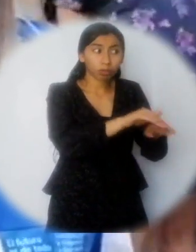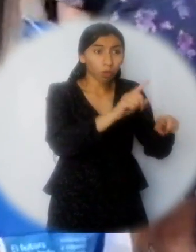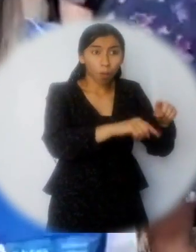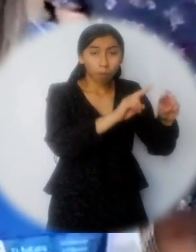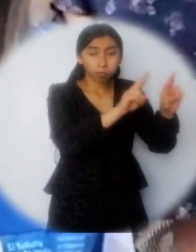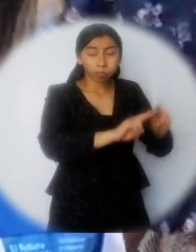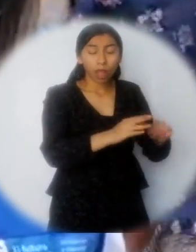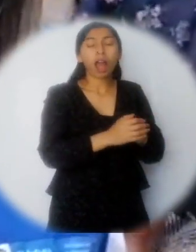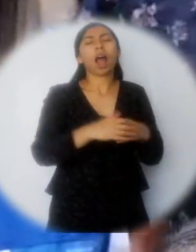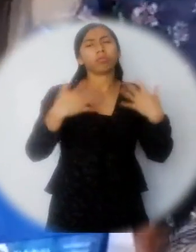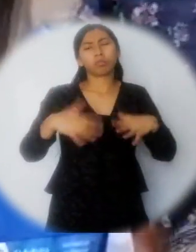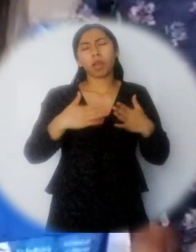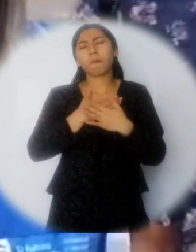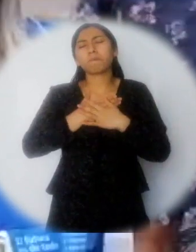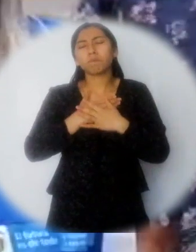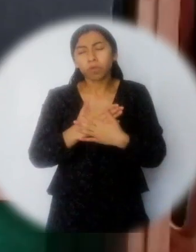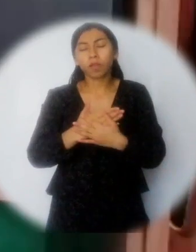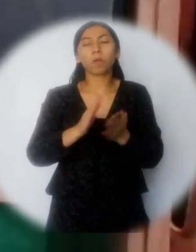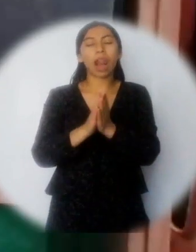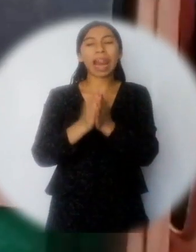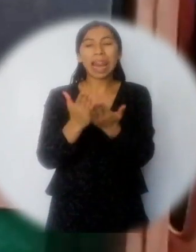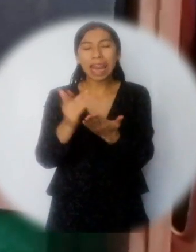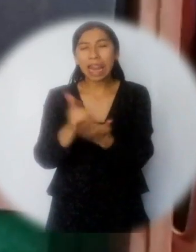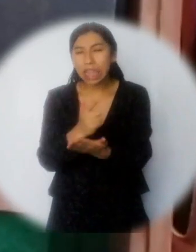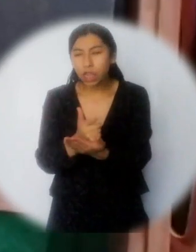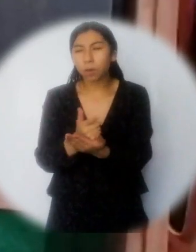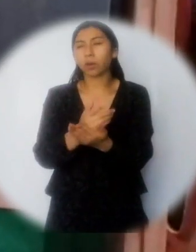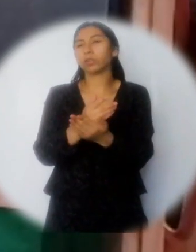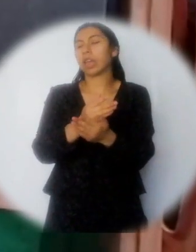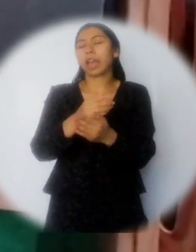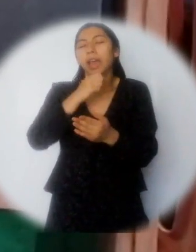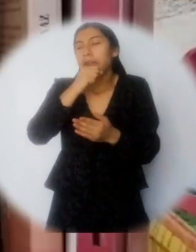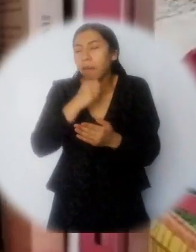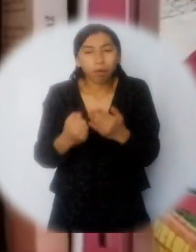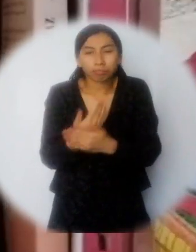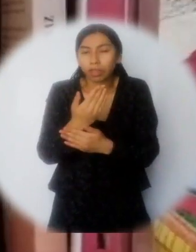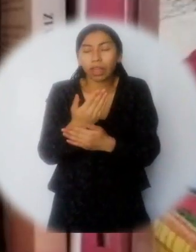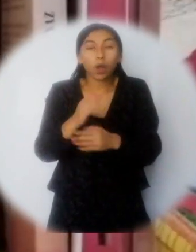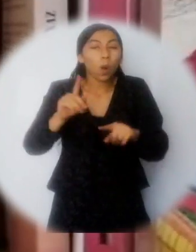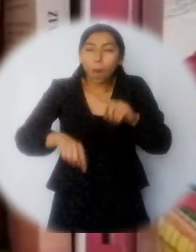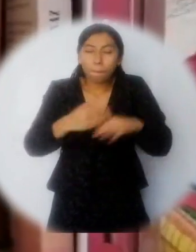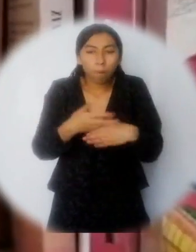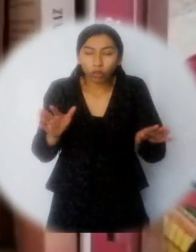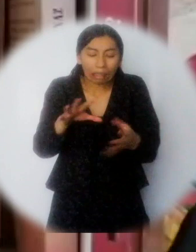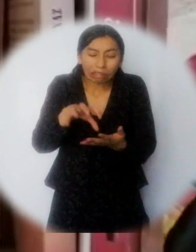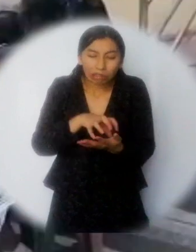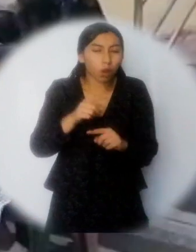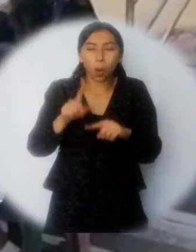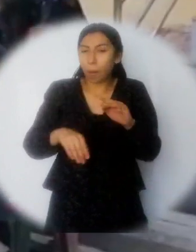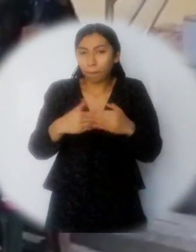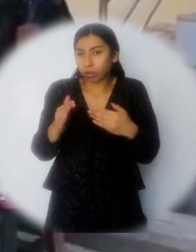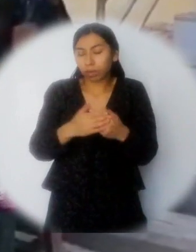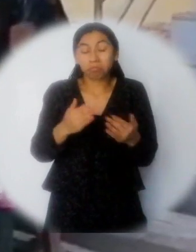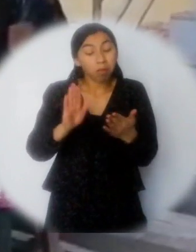Entonces nuevamente los invito a que donen los libros que tengan en sus casas o nuevos, como sea, pero por favor únanse